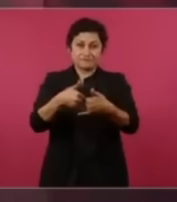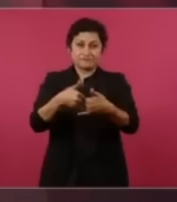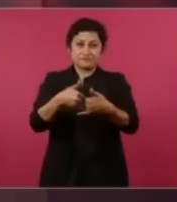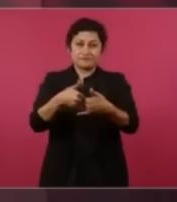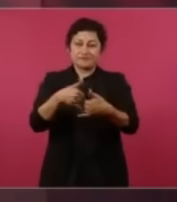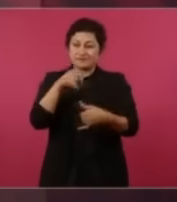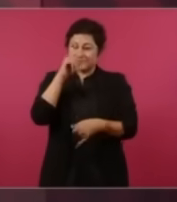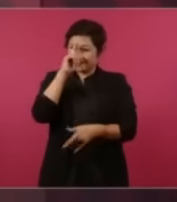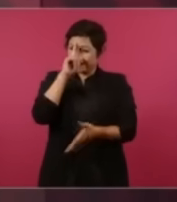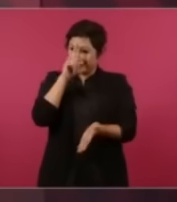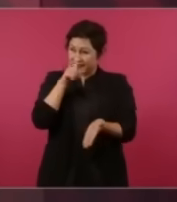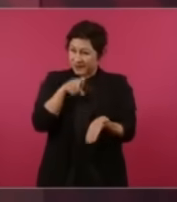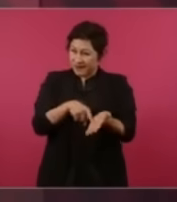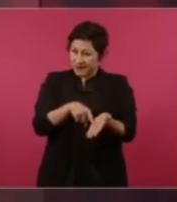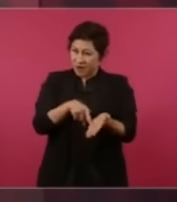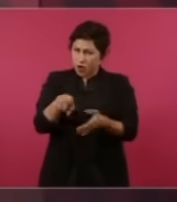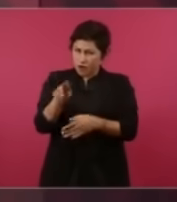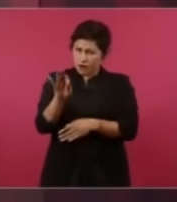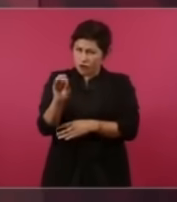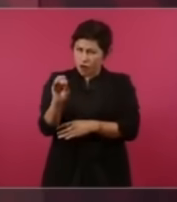creo que estaba Fox, ¿no?